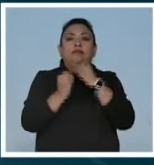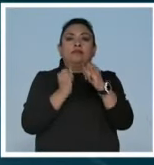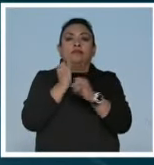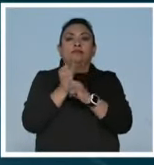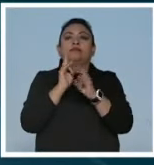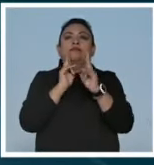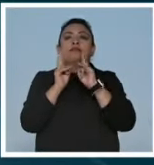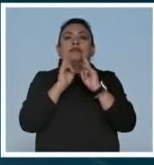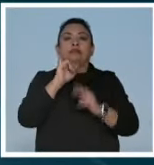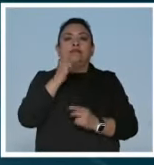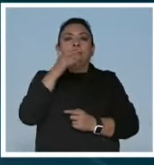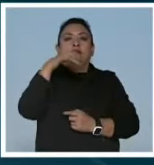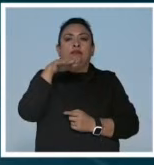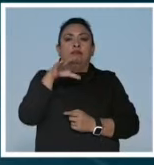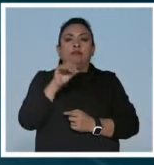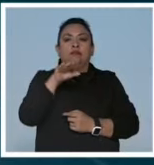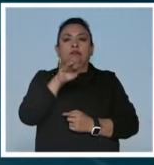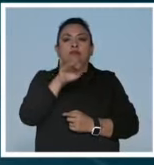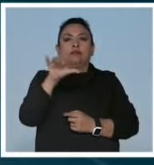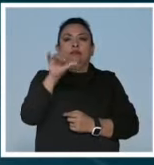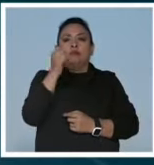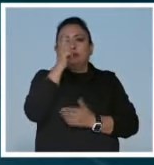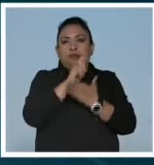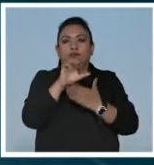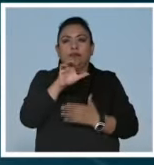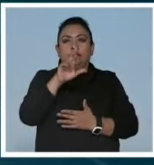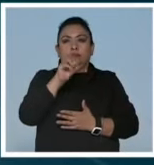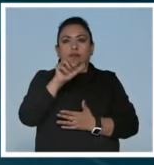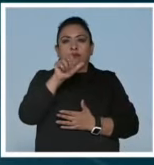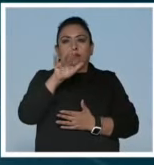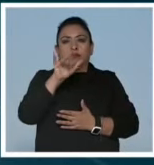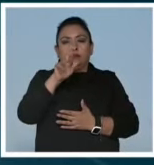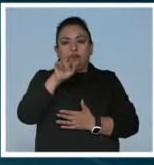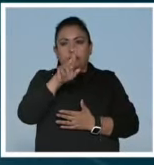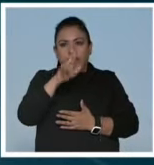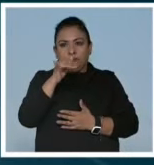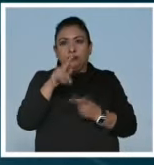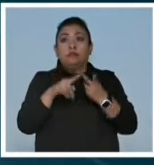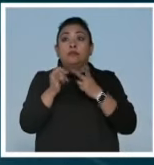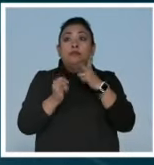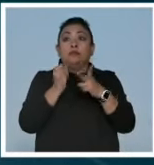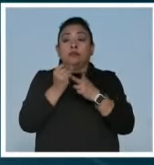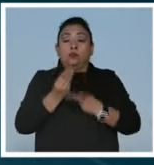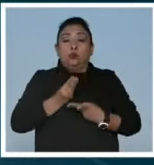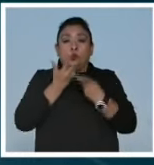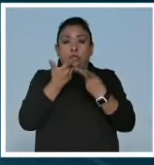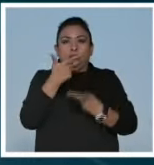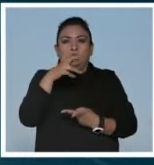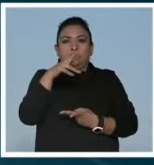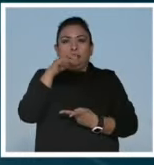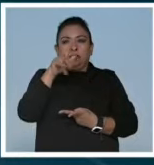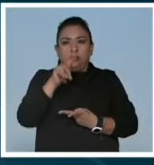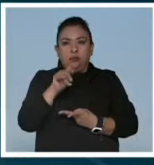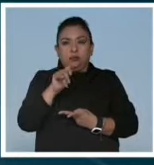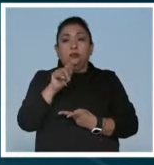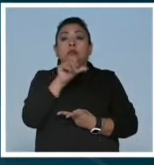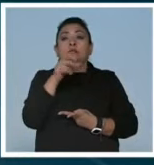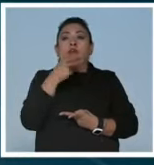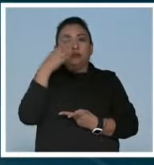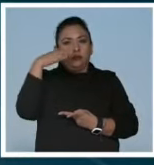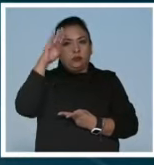de Narrativa Ignacio Manuel Altamirano al escritor Carlos Alberto Reyes Ávila y el Internacional de Poesía Gilberto Owen Estrada al